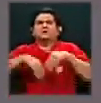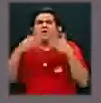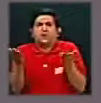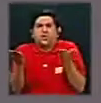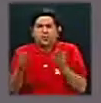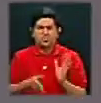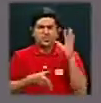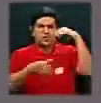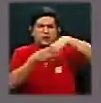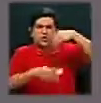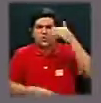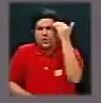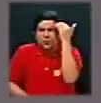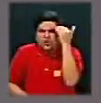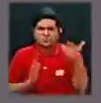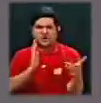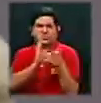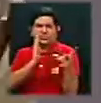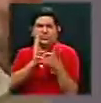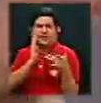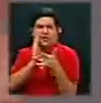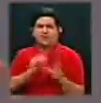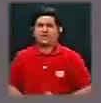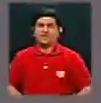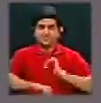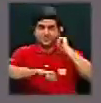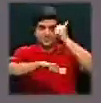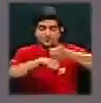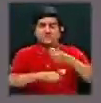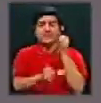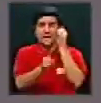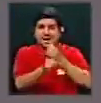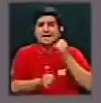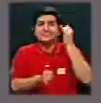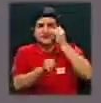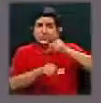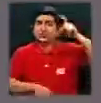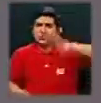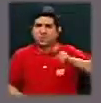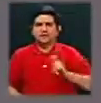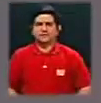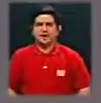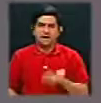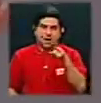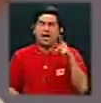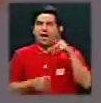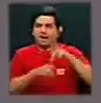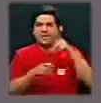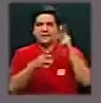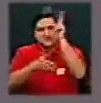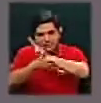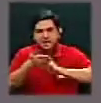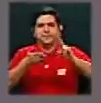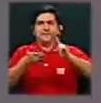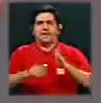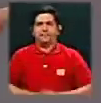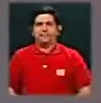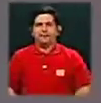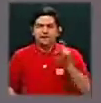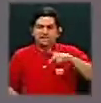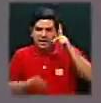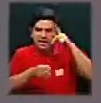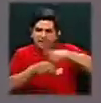podemos incorporar conocimiento, tecnología. Es crear la institucionalidad que eso requeriría, porque ahí tendrían que participar las universidades, tendría